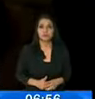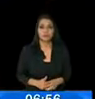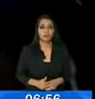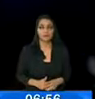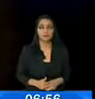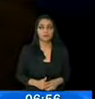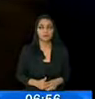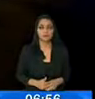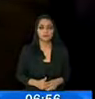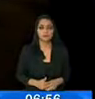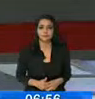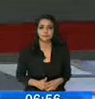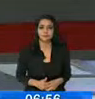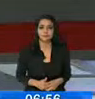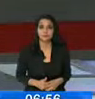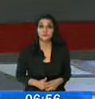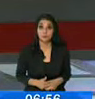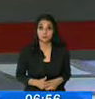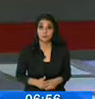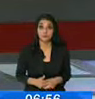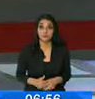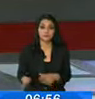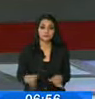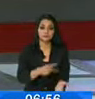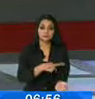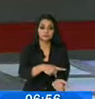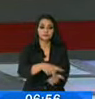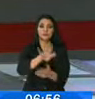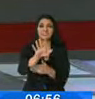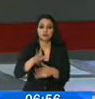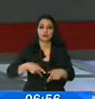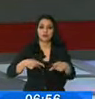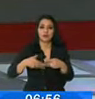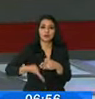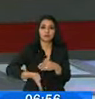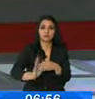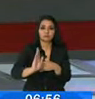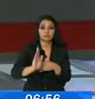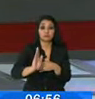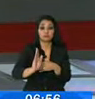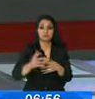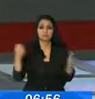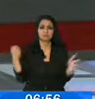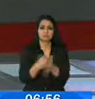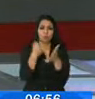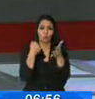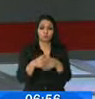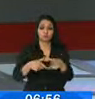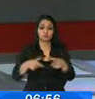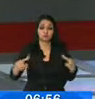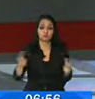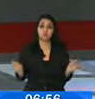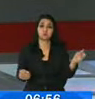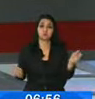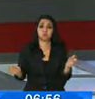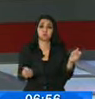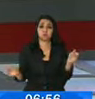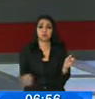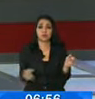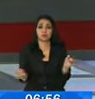informó Carolina Cuenca. Y en el kilómetro 5 de la Ruta Viva se registró un aparatoso accidente donde un tráiler que transportaba